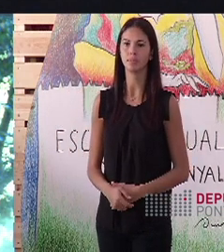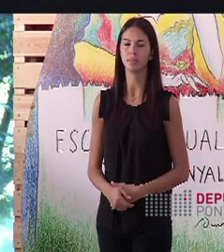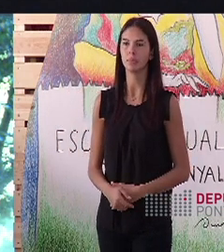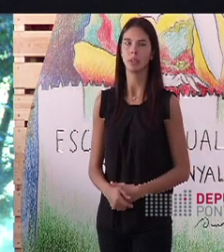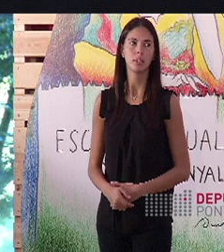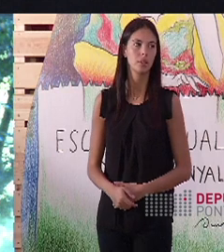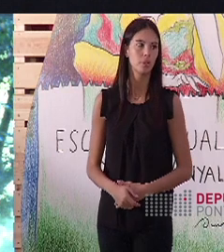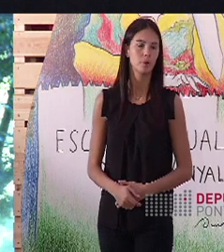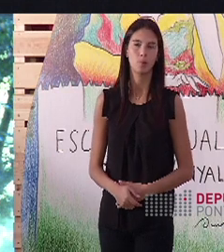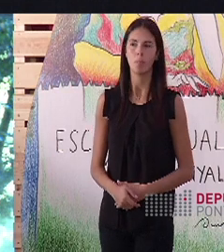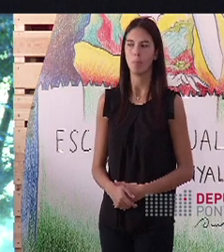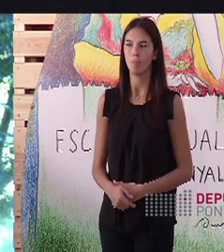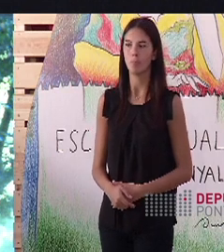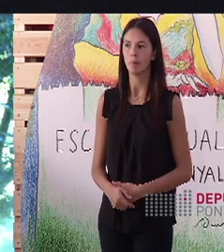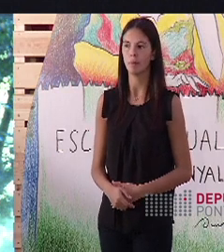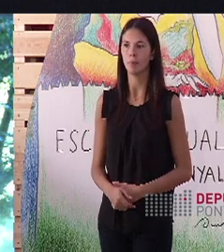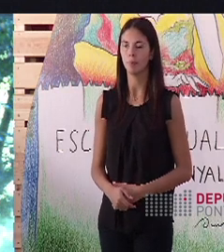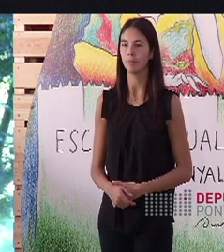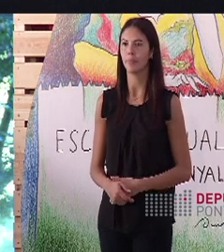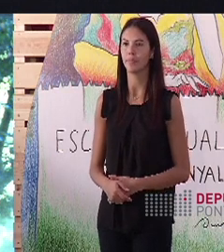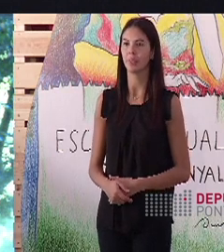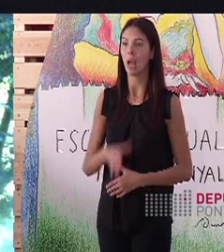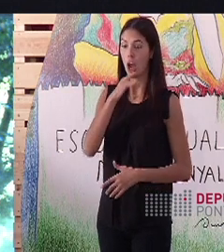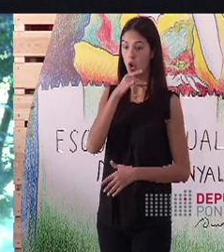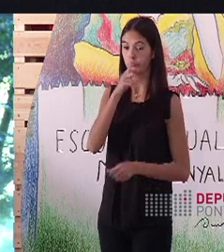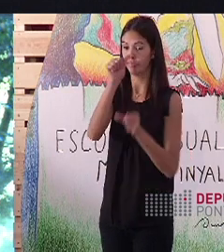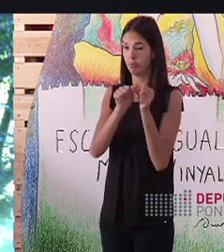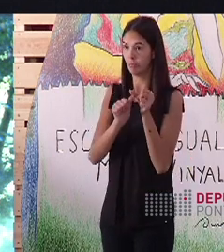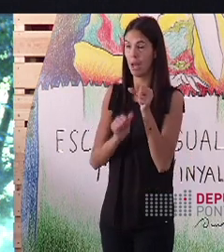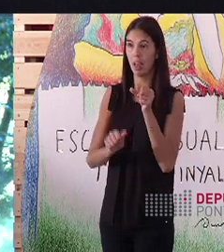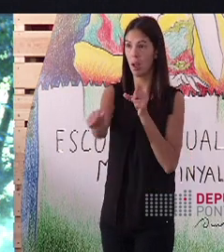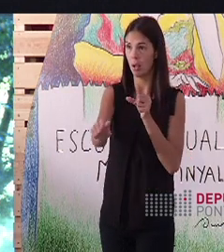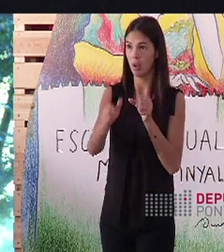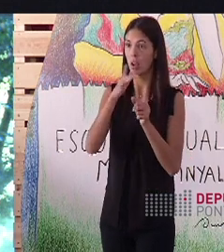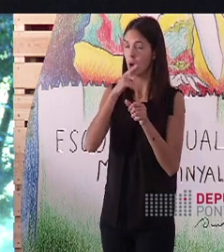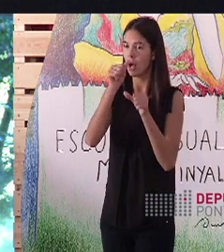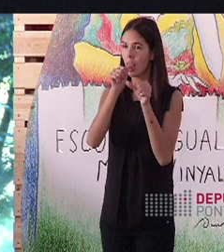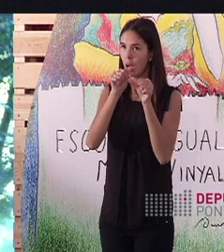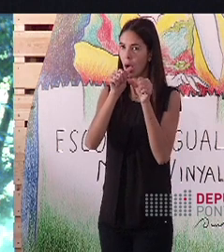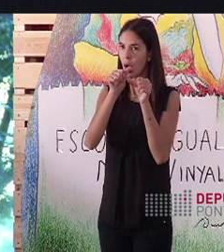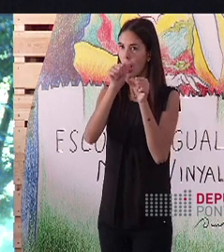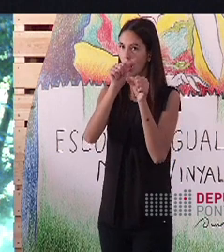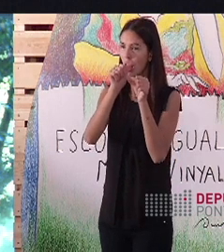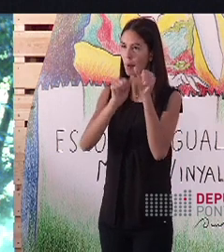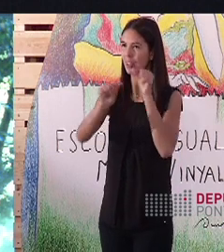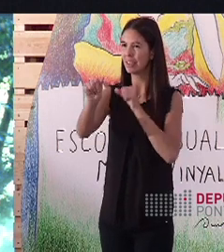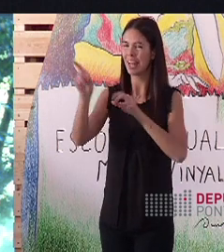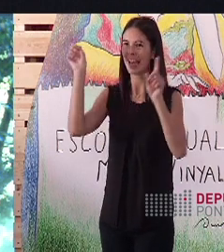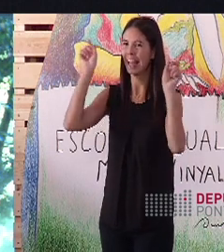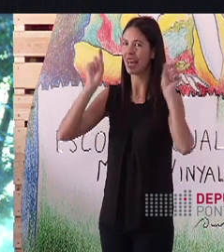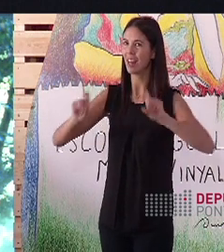es imposible que a partir de ahora se pueda entender la